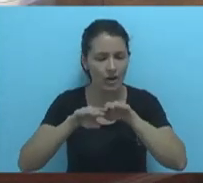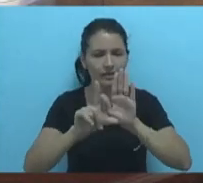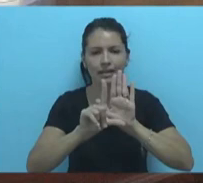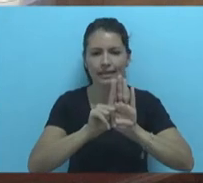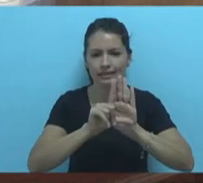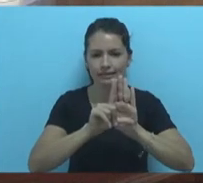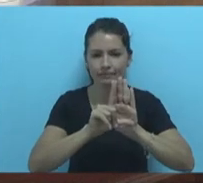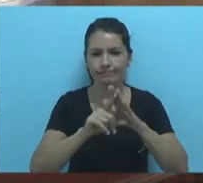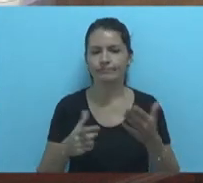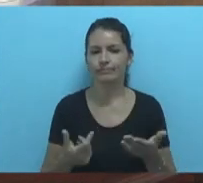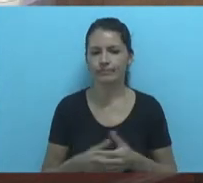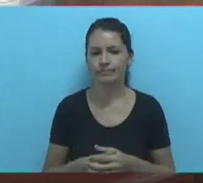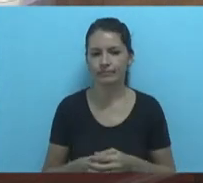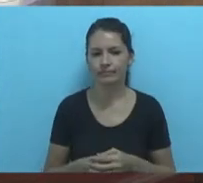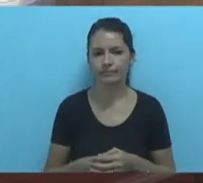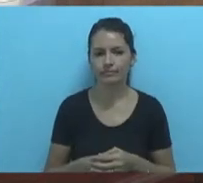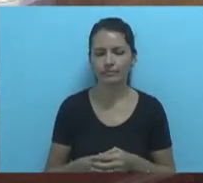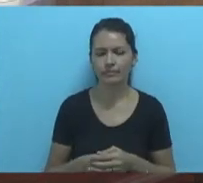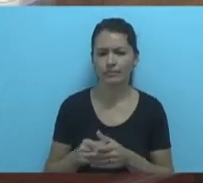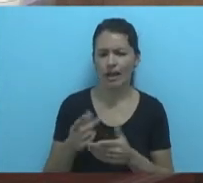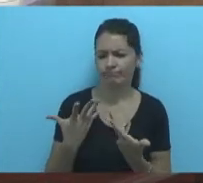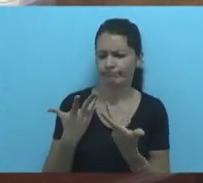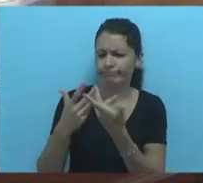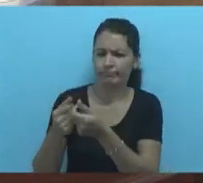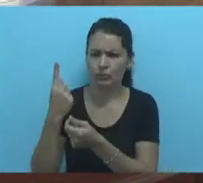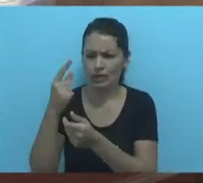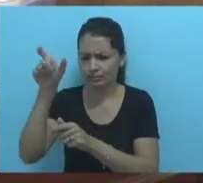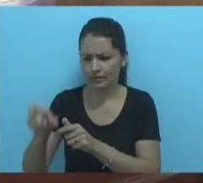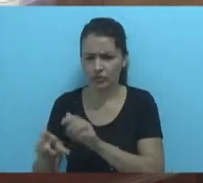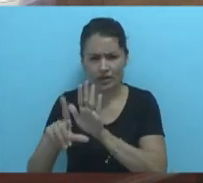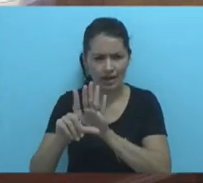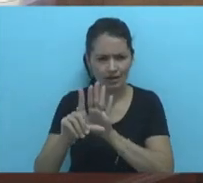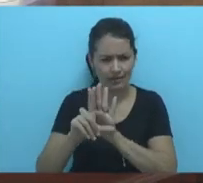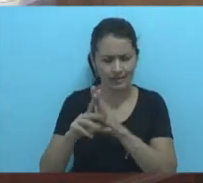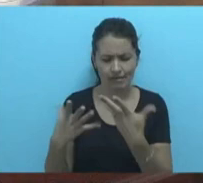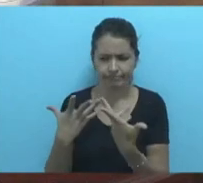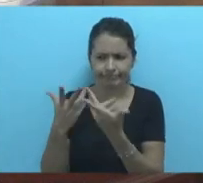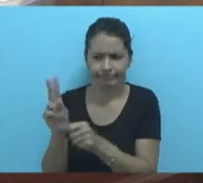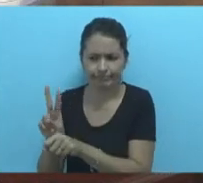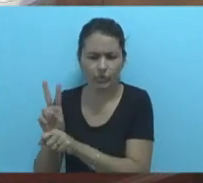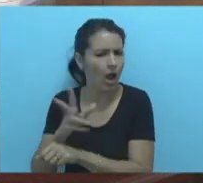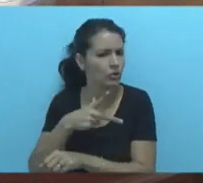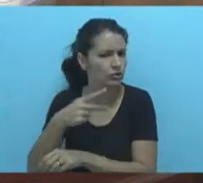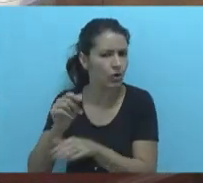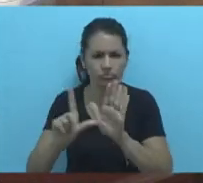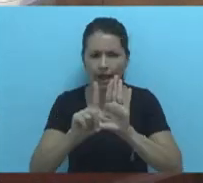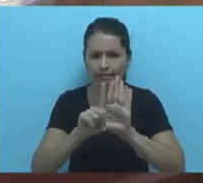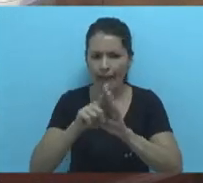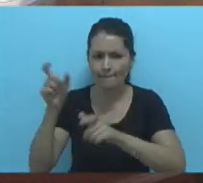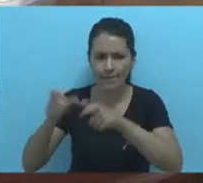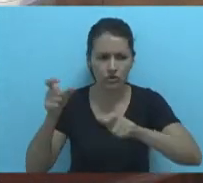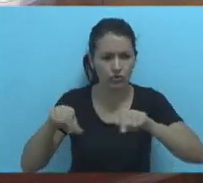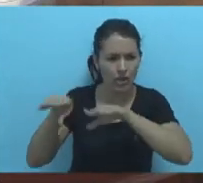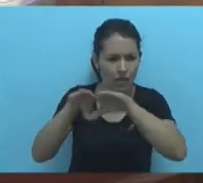ante la ley que no puede nunca significar privilegios ni obstáculos. Y estamos realmente convencidos de que